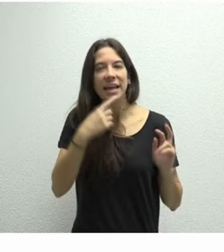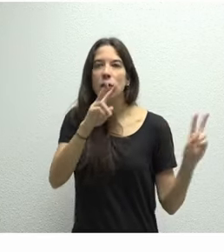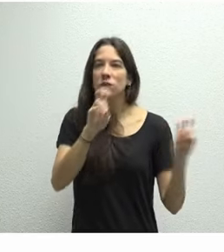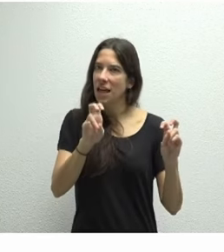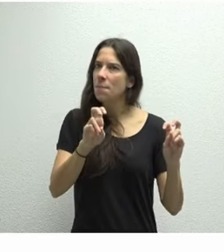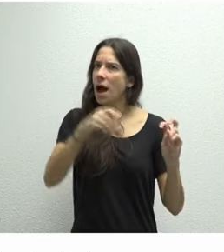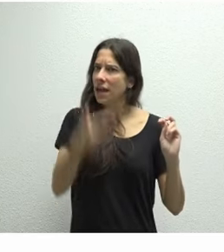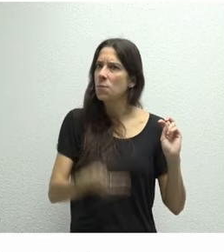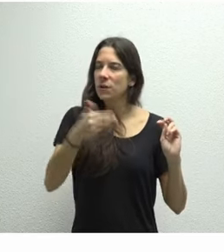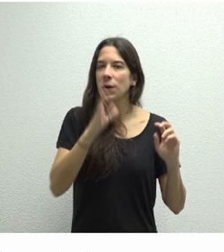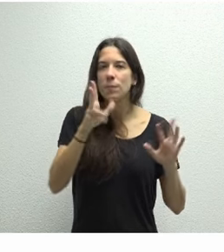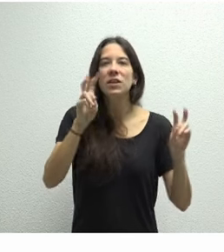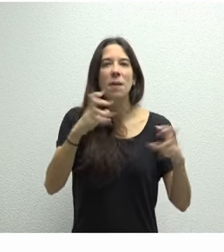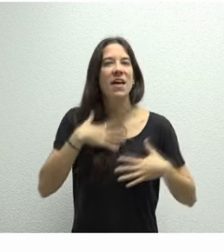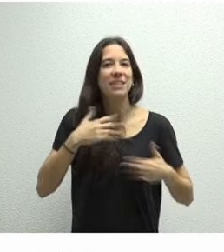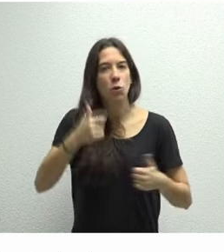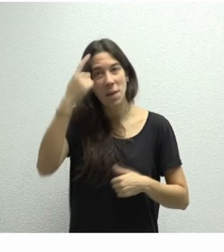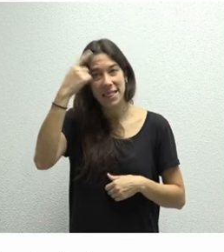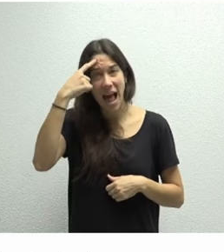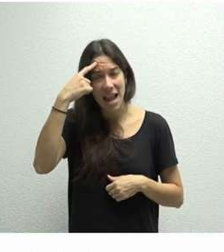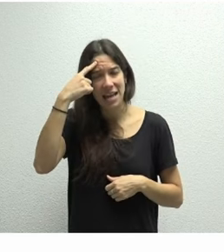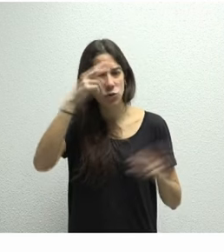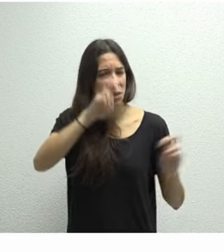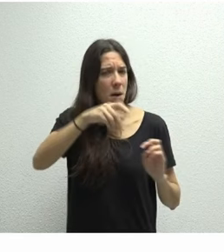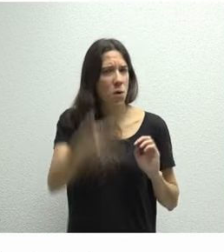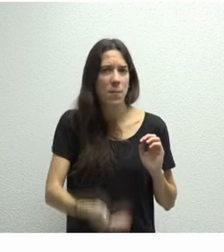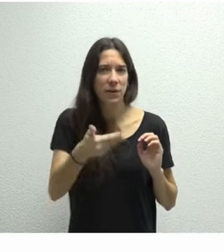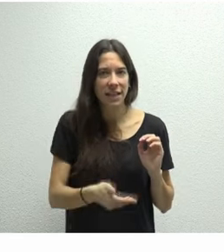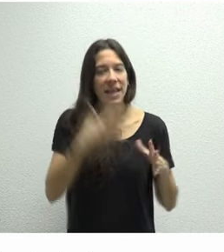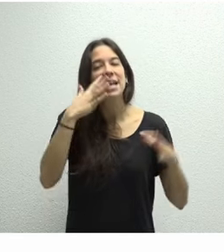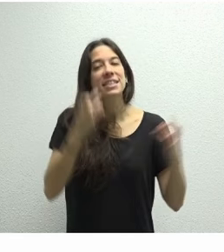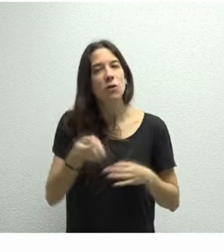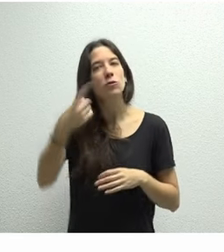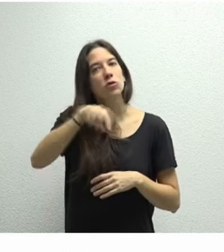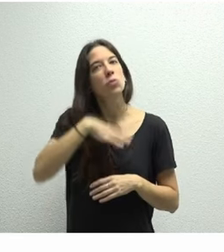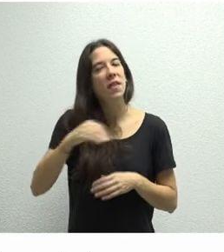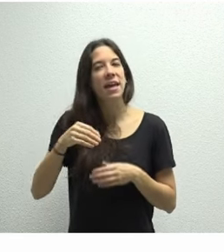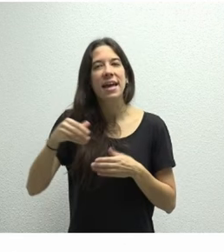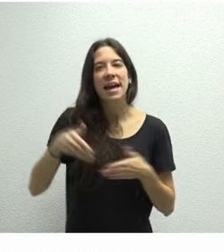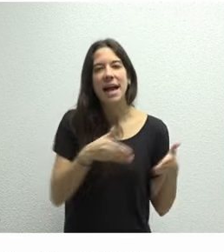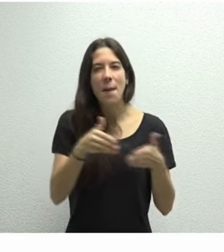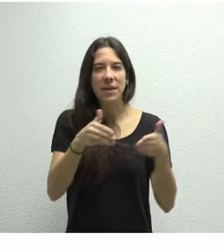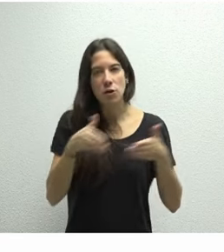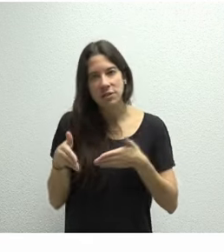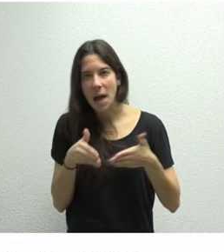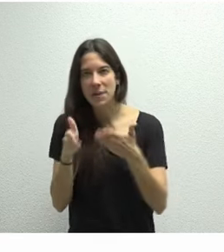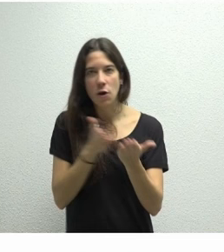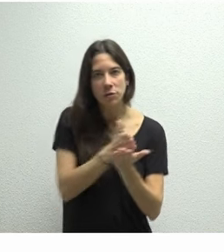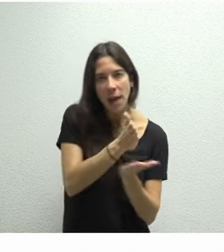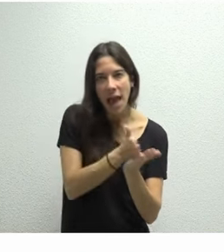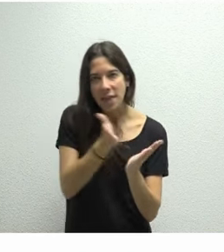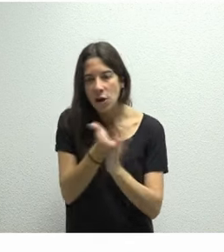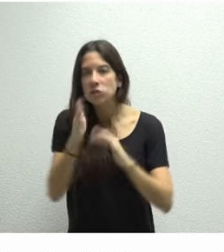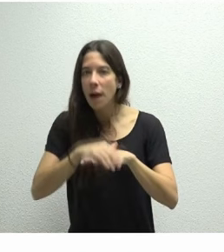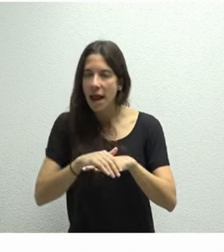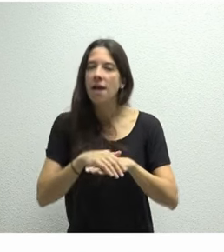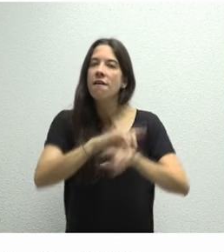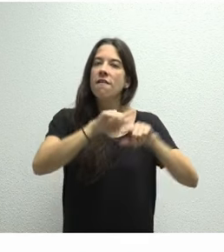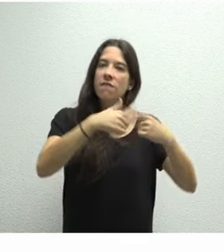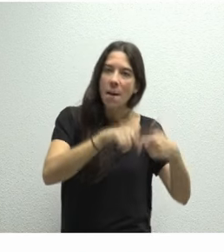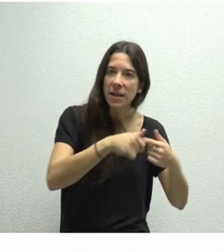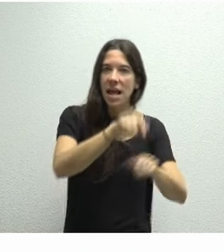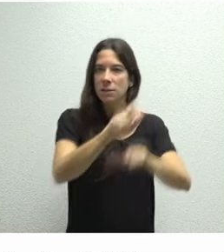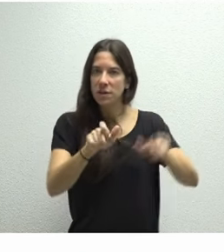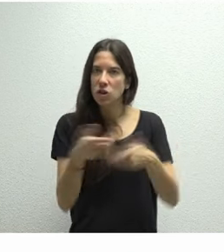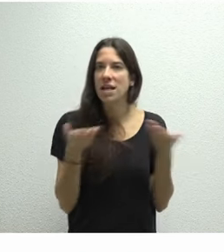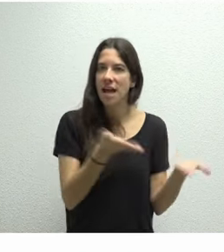es la Salud Mental pues seréis capaces de encontrar aquellos caminos que no solo ayuden a las personas y a las familias sino que